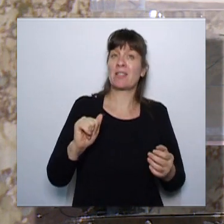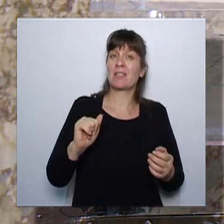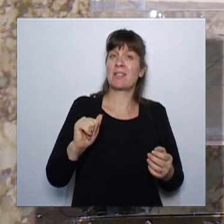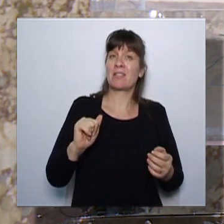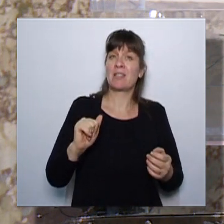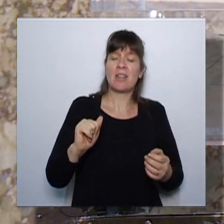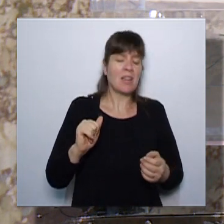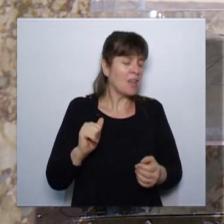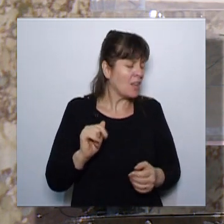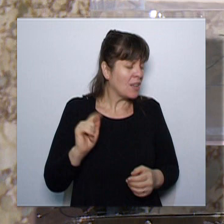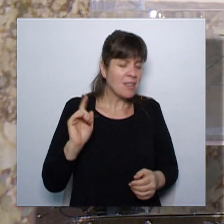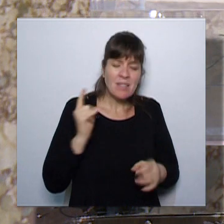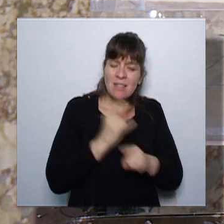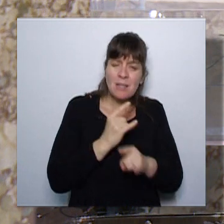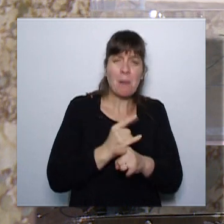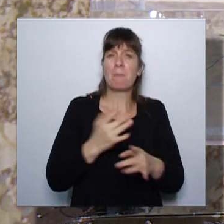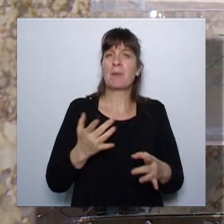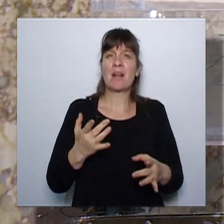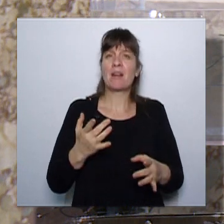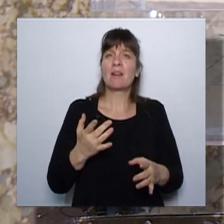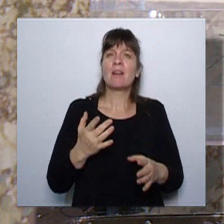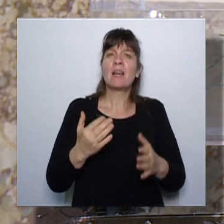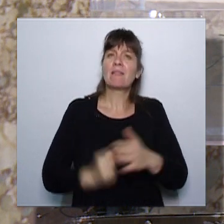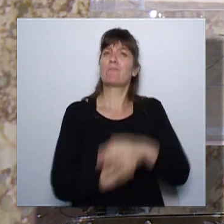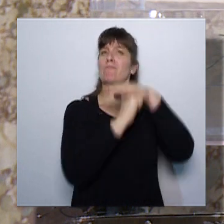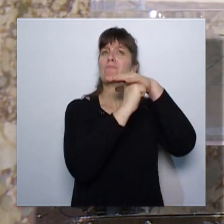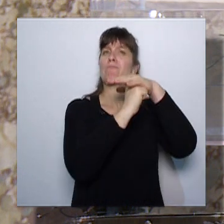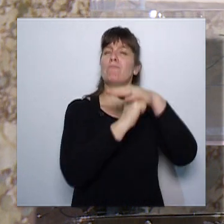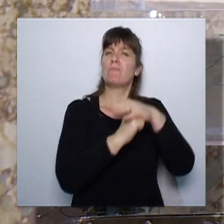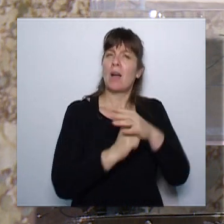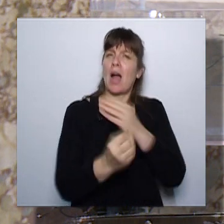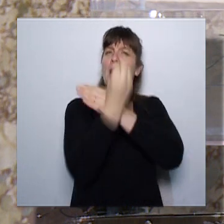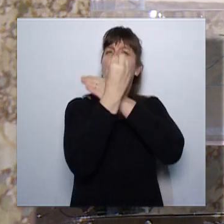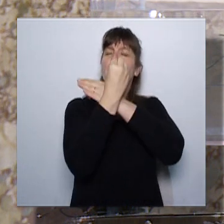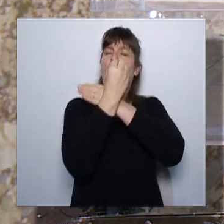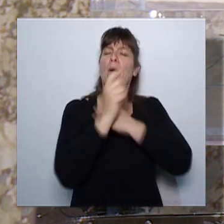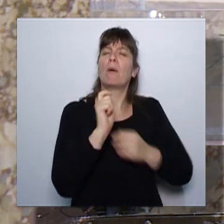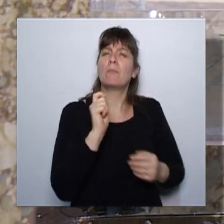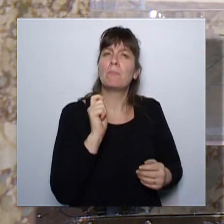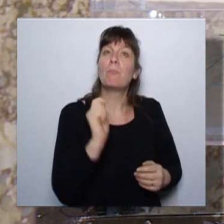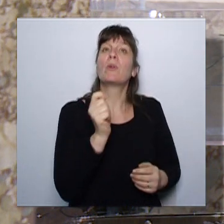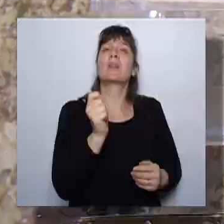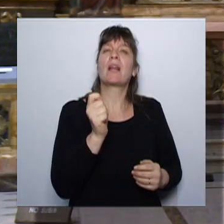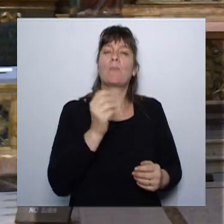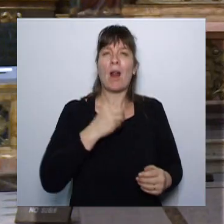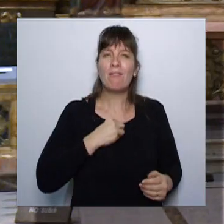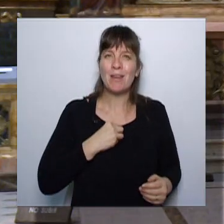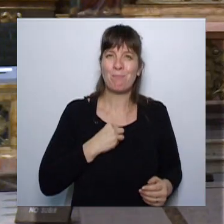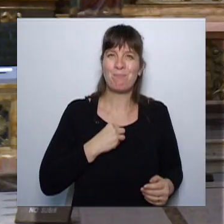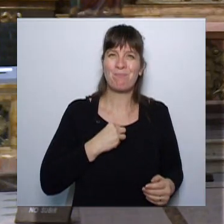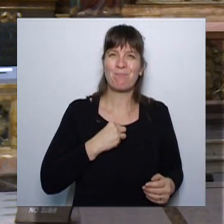en lo de todos los días estar sostenidos y alimentados por con la fe